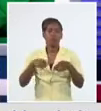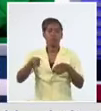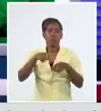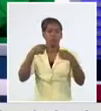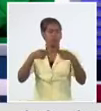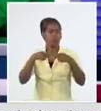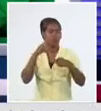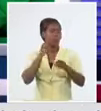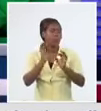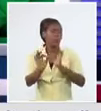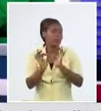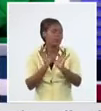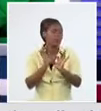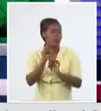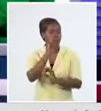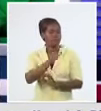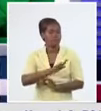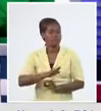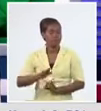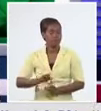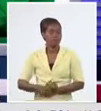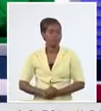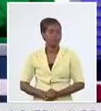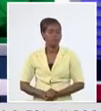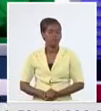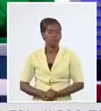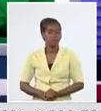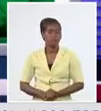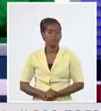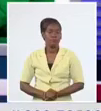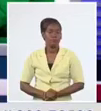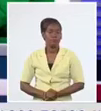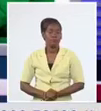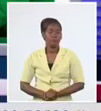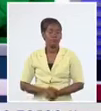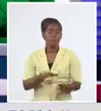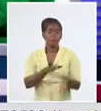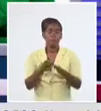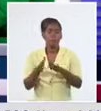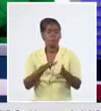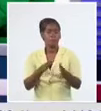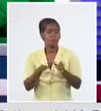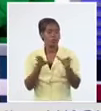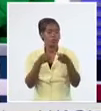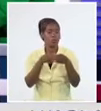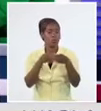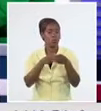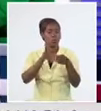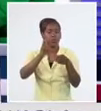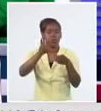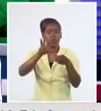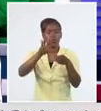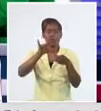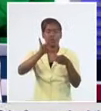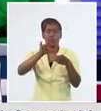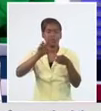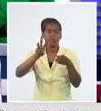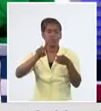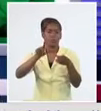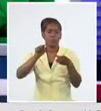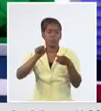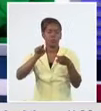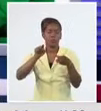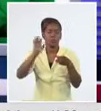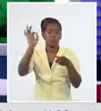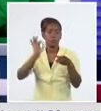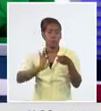que a pesar de esos números, más del 93%, el 93.7% en este minuto ya ha egresado